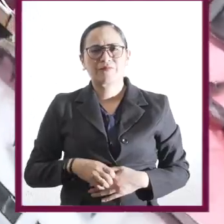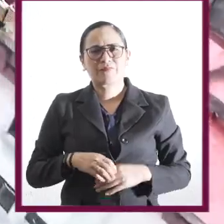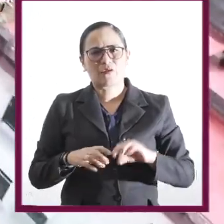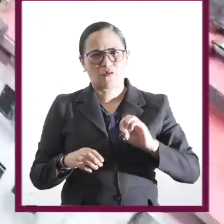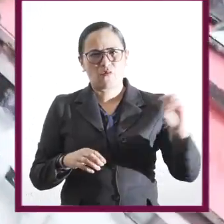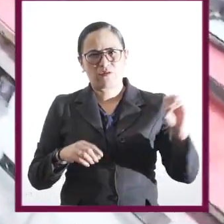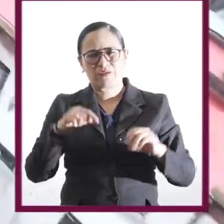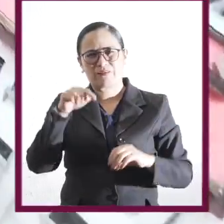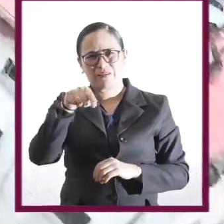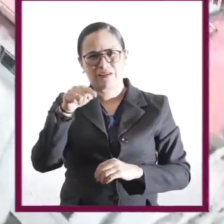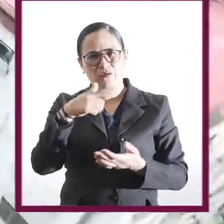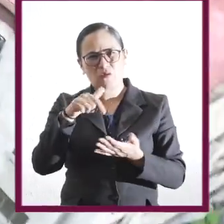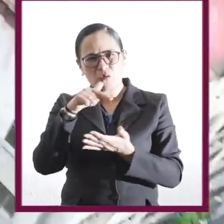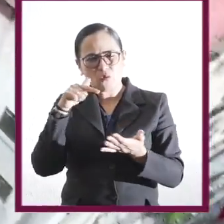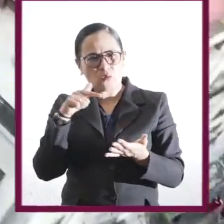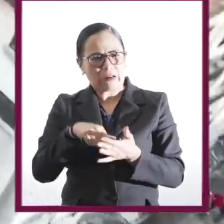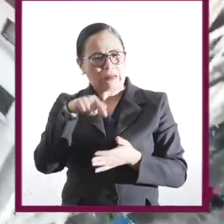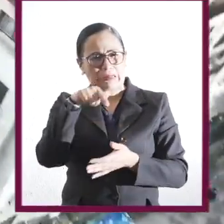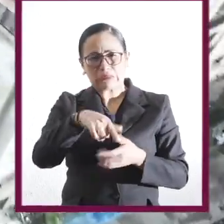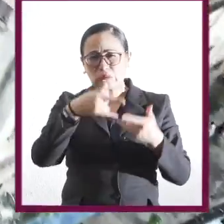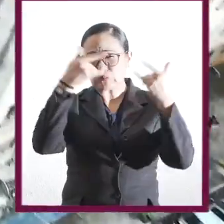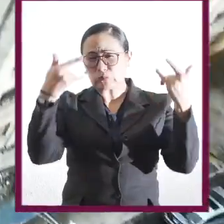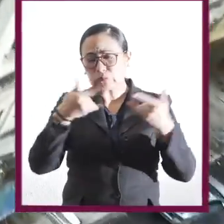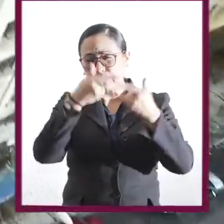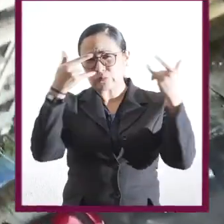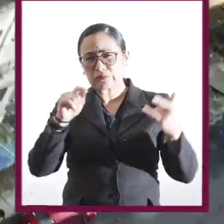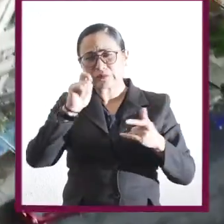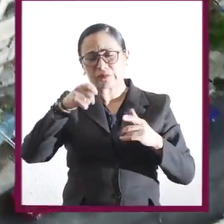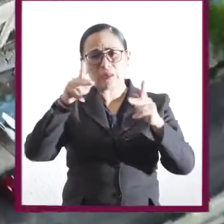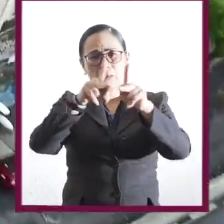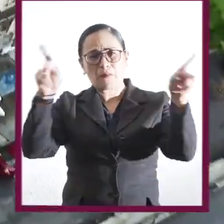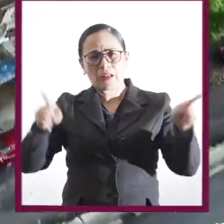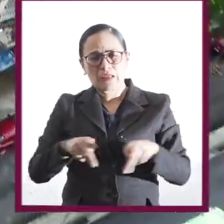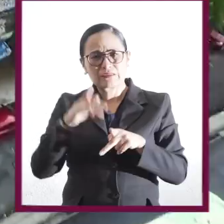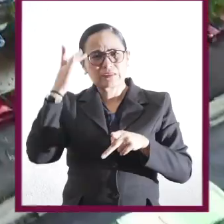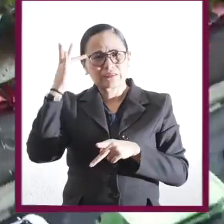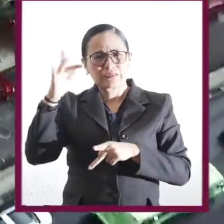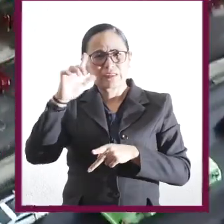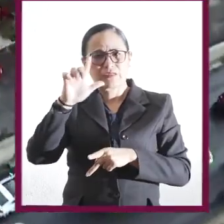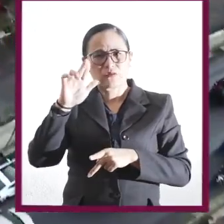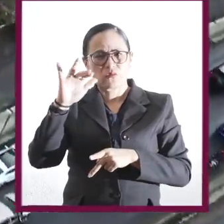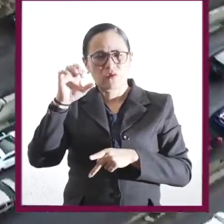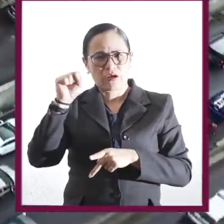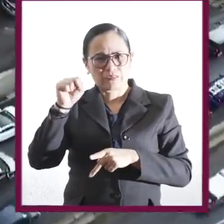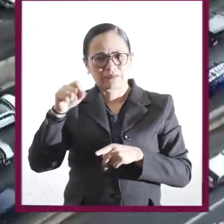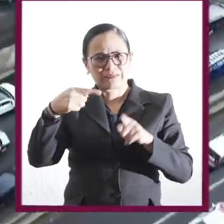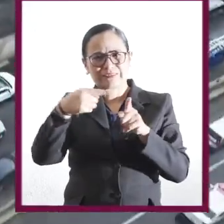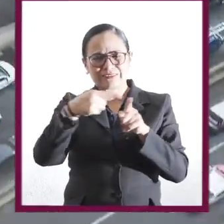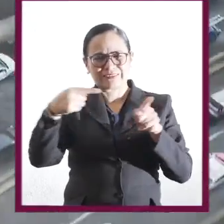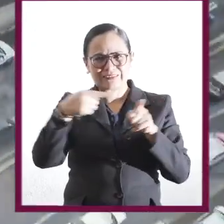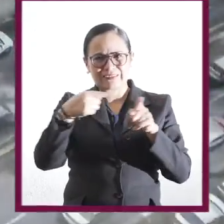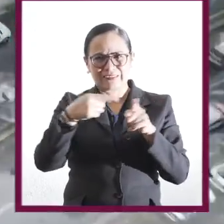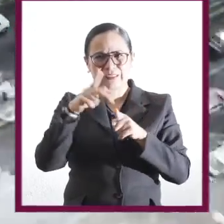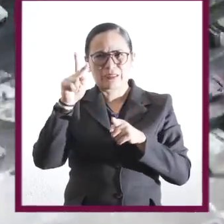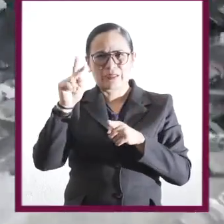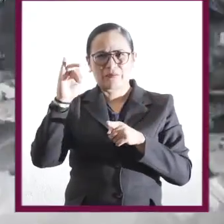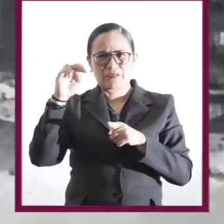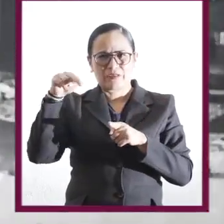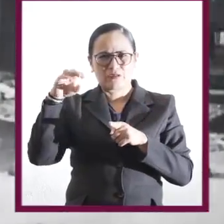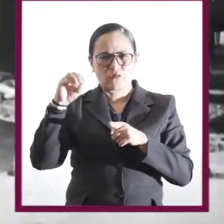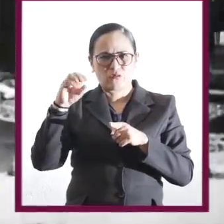Hacia el oriente, otro espacio de larga historia en el rumbo es la Plaza de San Lucas, en la esquina de Pino Suárez y Fray